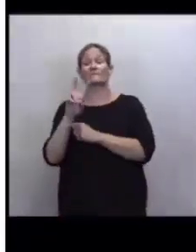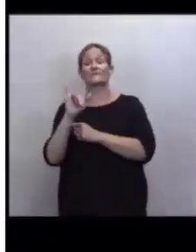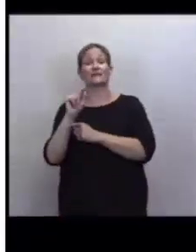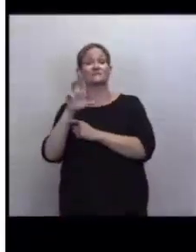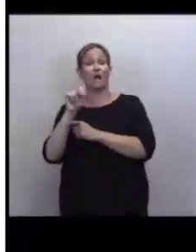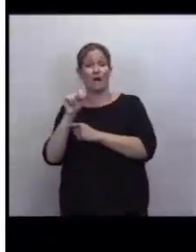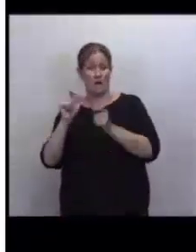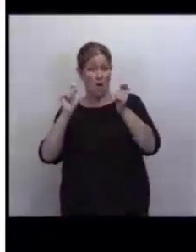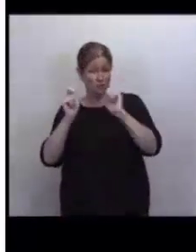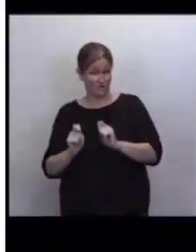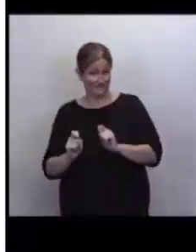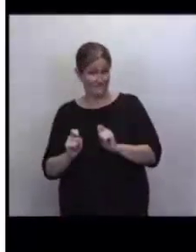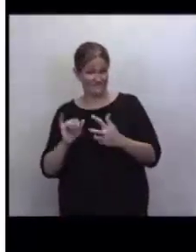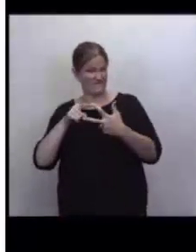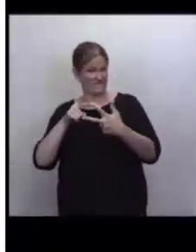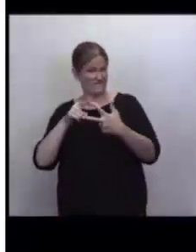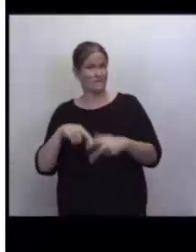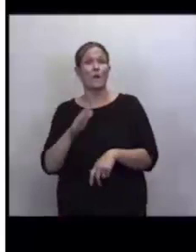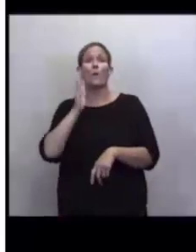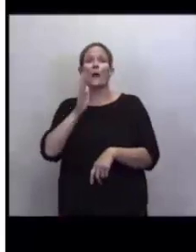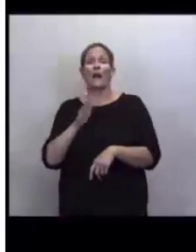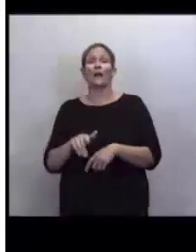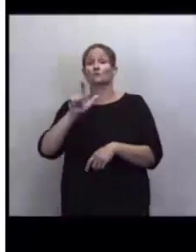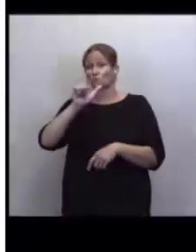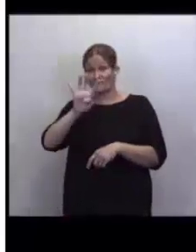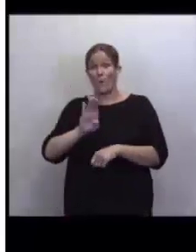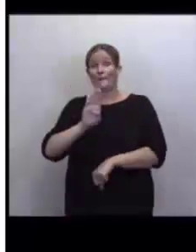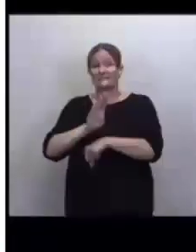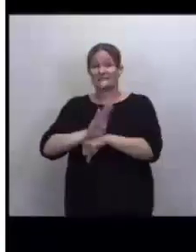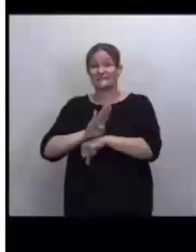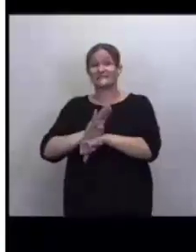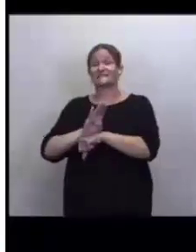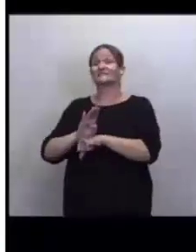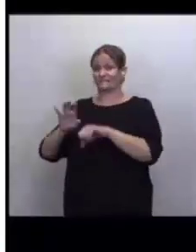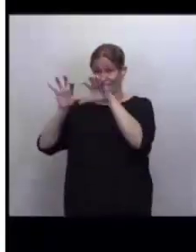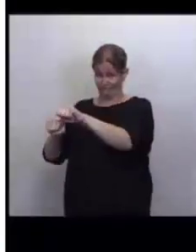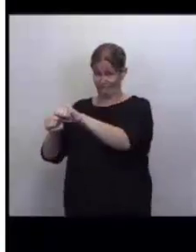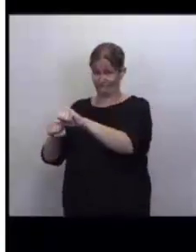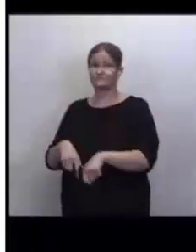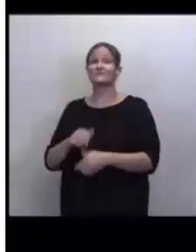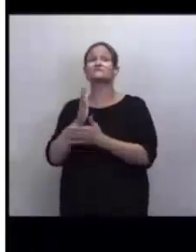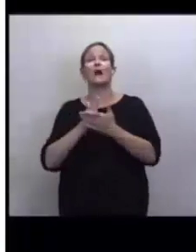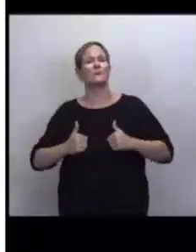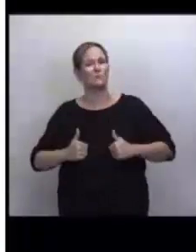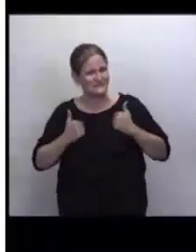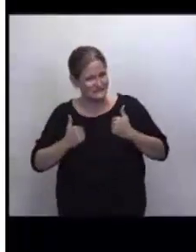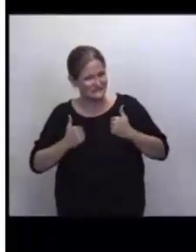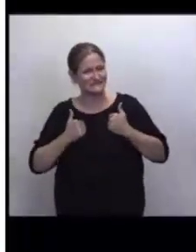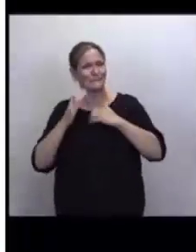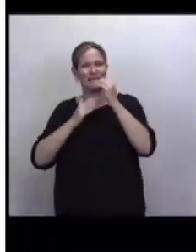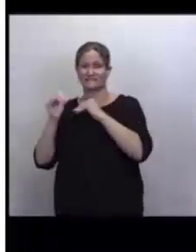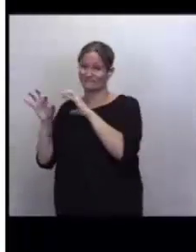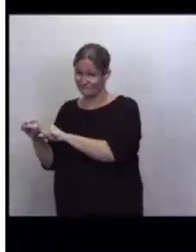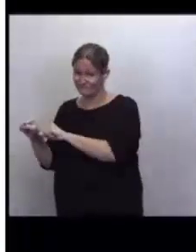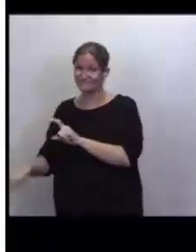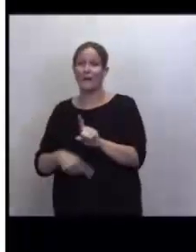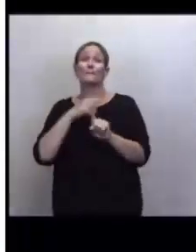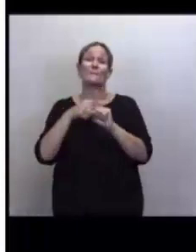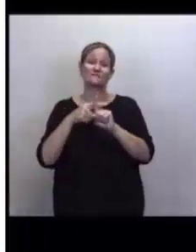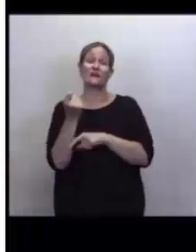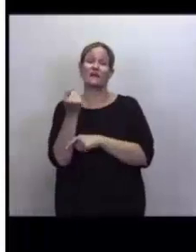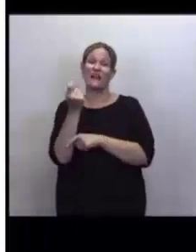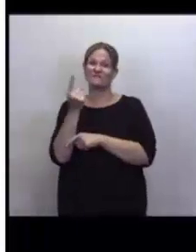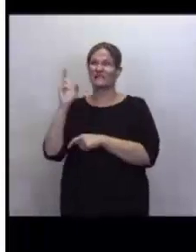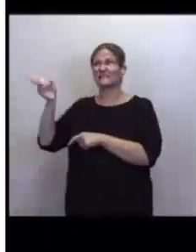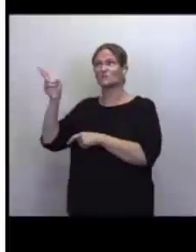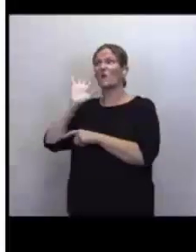alternativa de viaducto requiere la adquisición de 24 edificios comerciales y residenciales, incluyendo 11 edificios